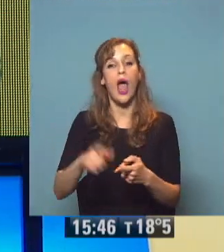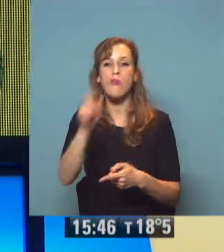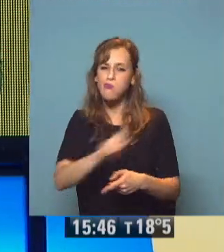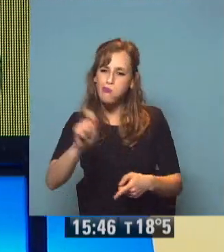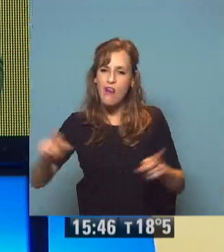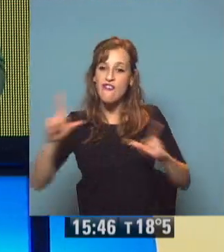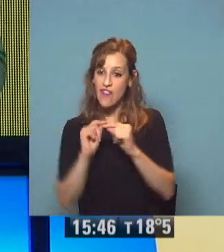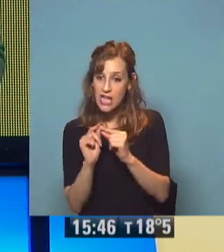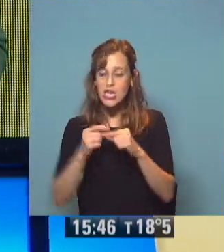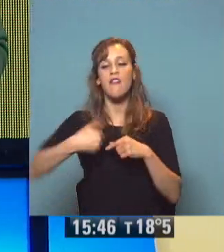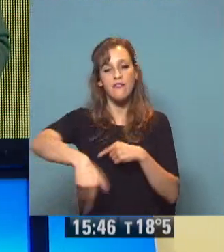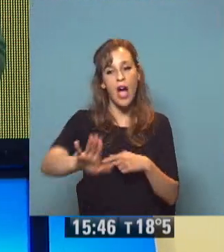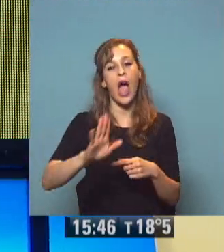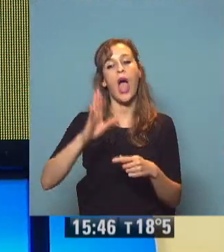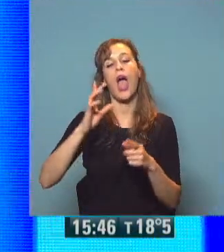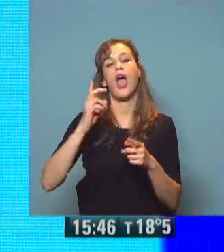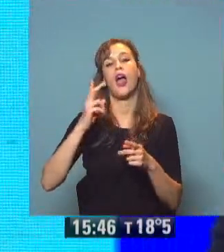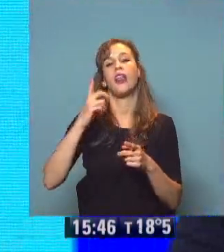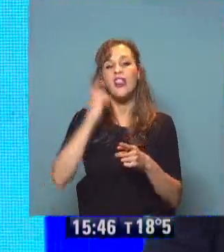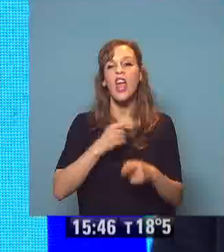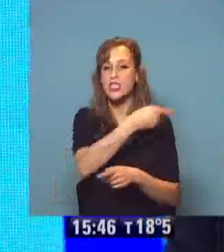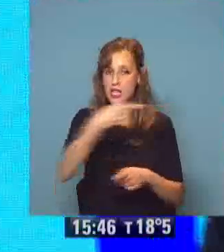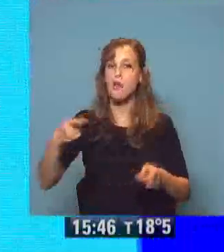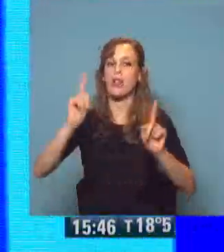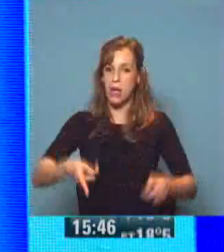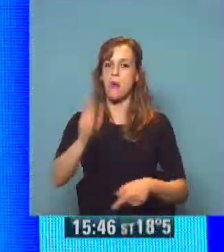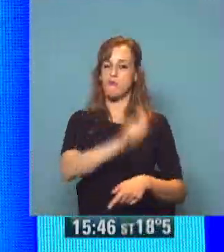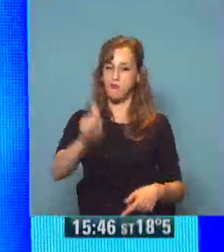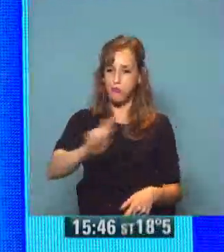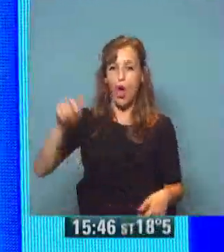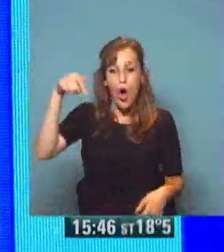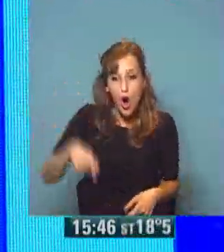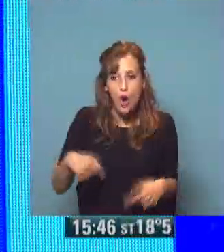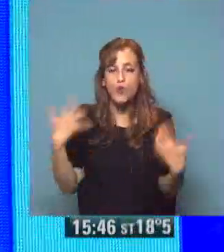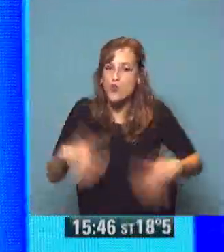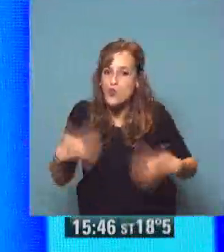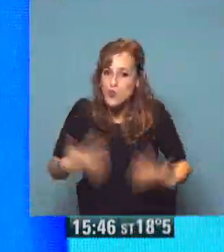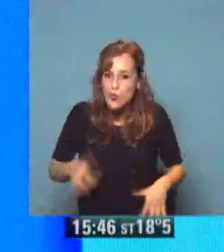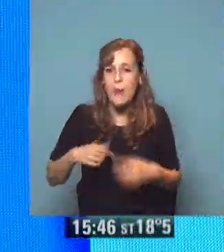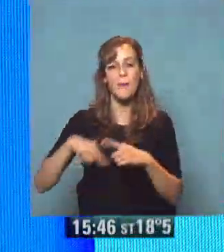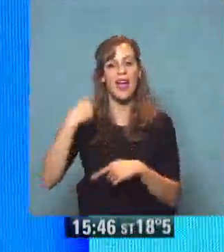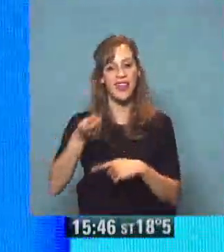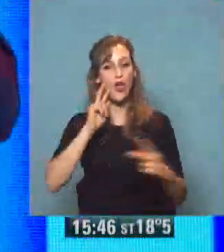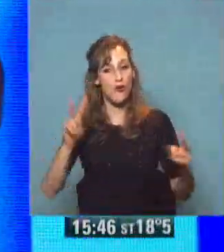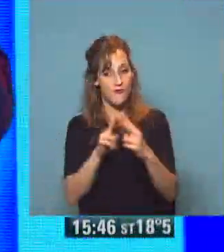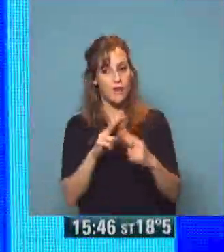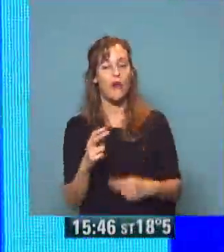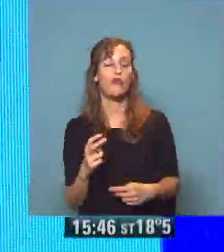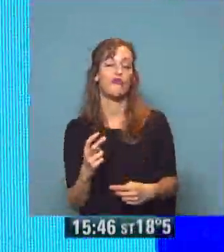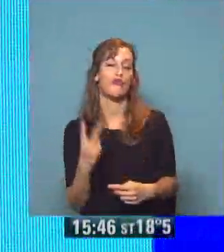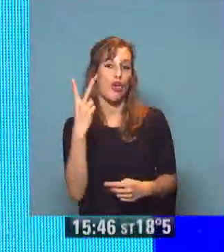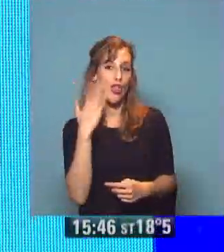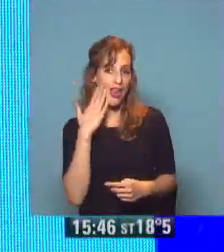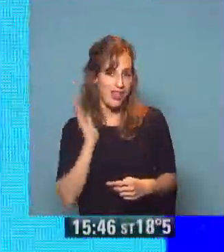semana. Perfecto. ¿Sí? Perfecto. Bueno, bueno, hicimos un montón de cosas. Un montón de cosas. Mañana nos volvemos a ver a las 2 de la tarde acá mismo, ¿eh?